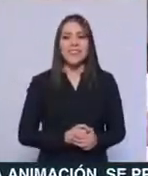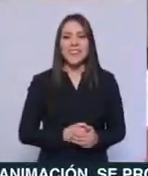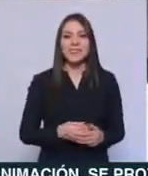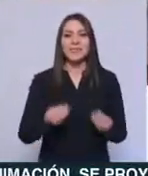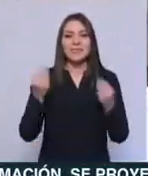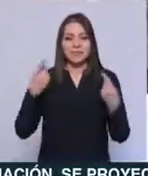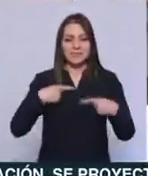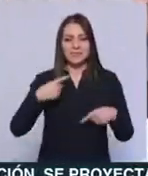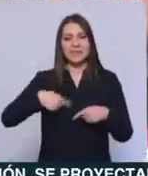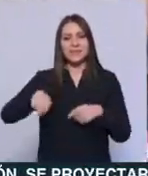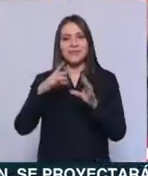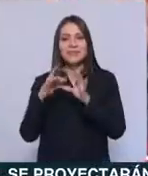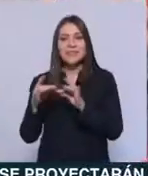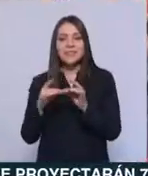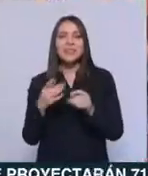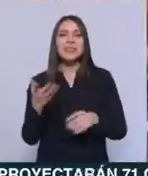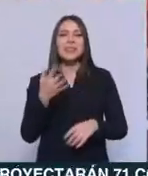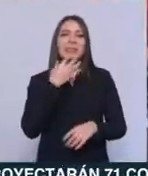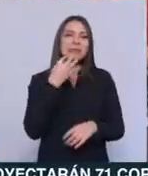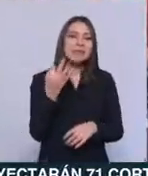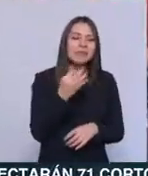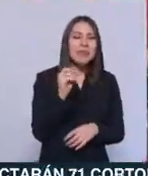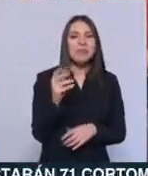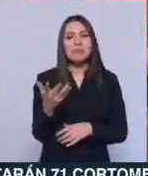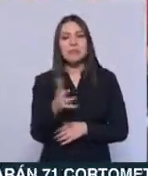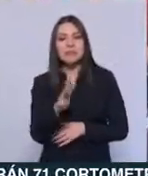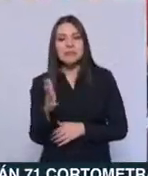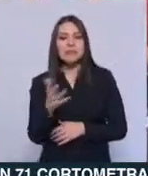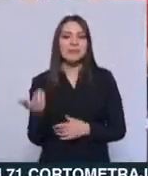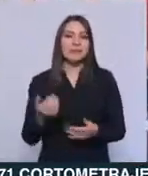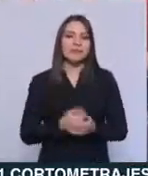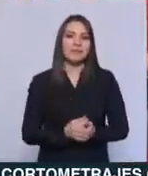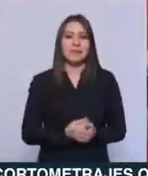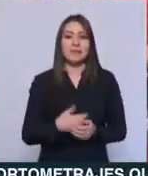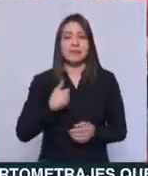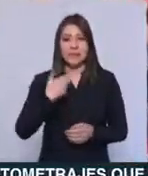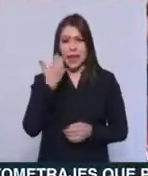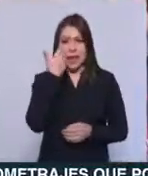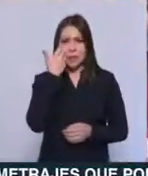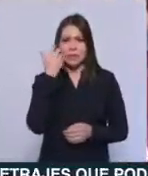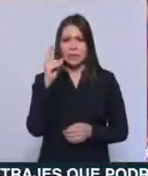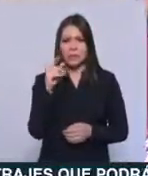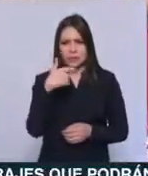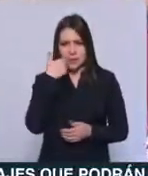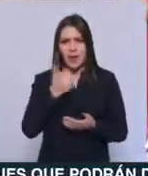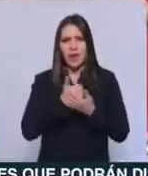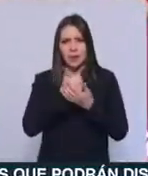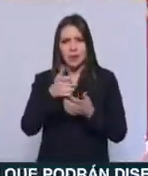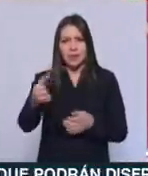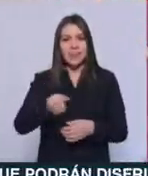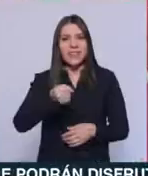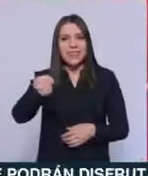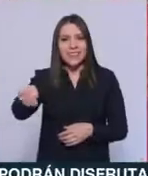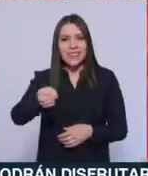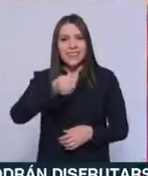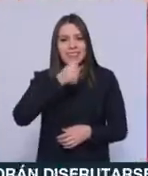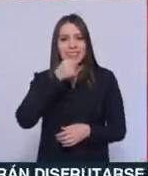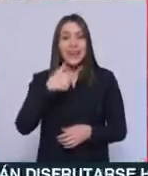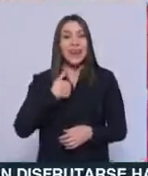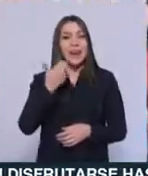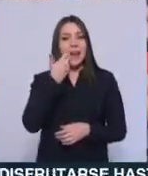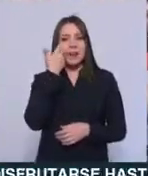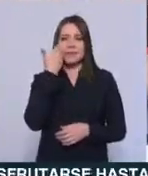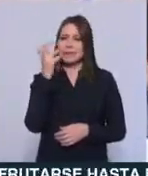están buenos, que si no están buenos los tacos, digo, no es porque sea abusivo, si quieren me puede ayudar tantito. Sí, claro que sí. No es porque sea abusivo, para nada